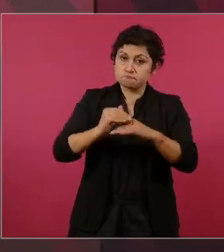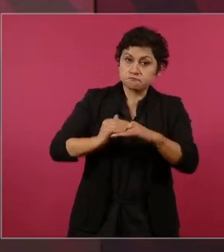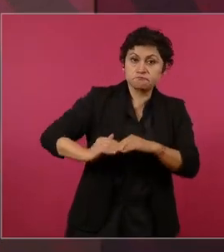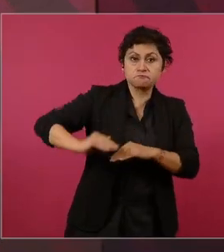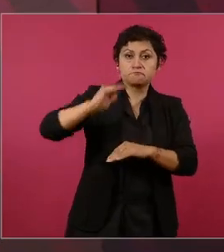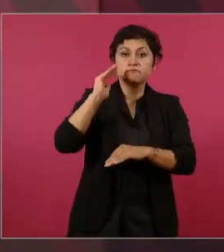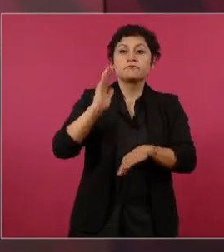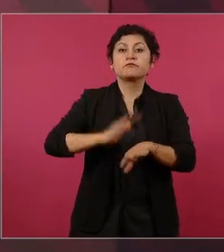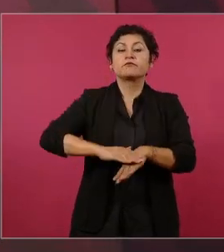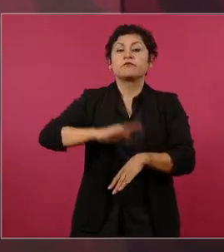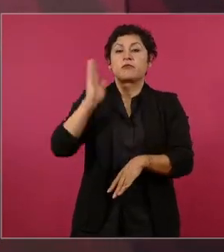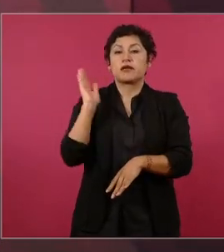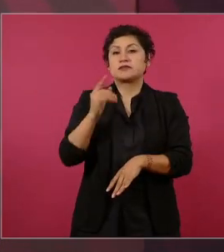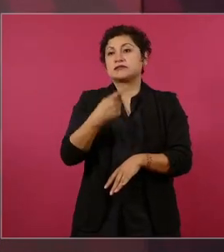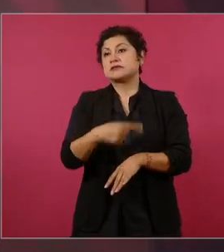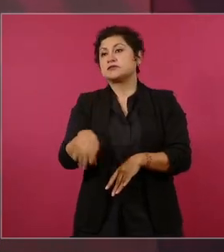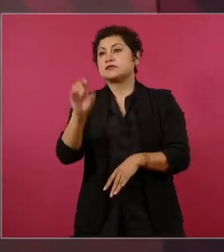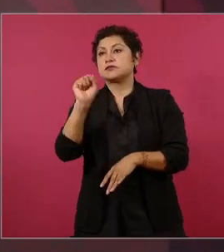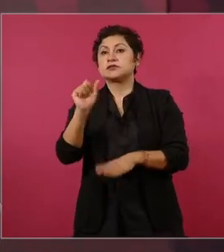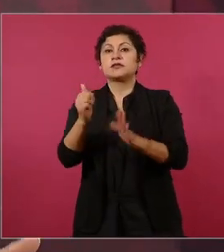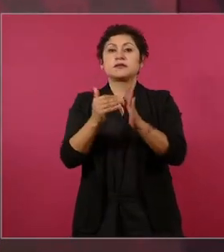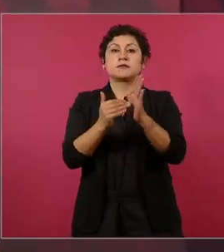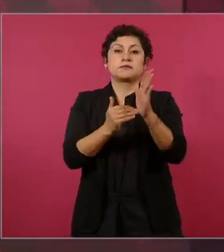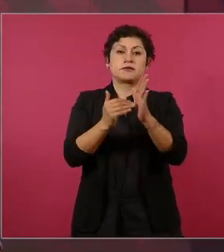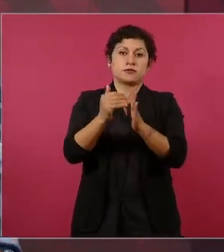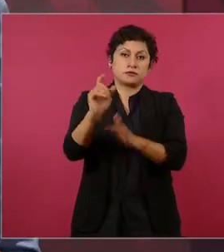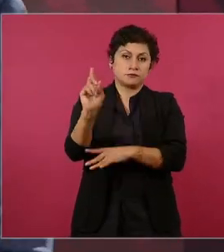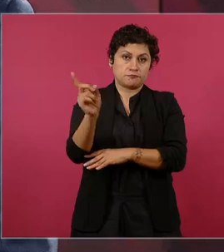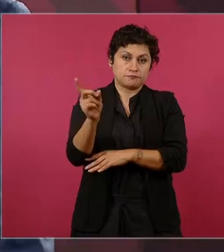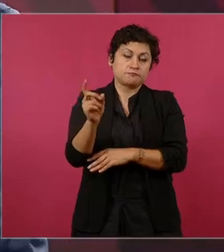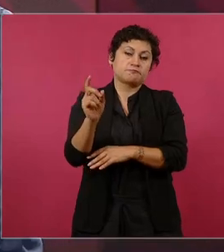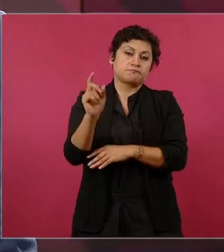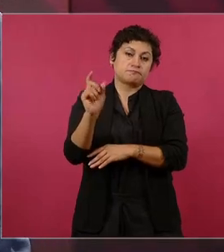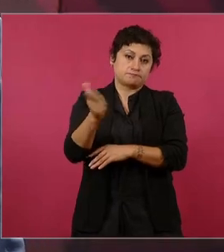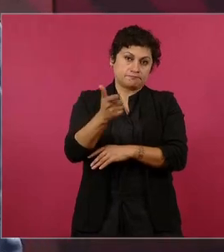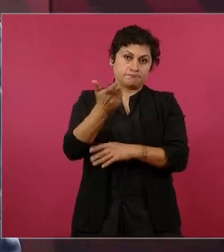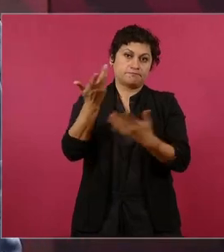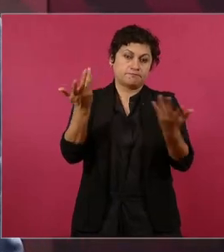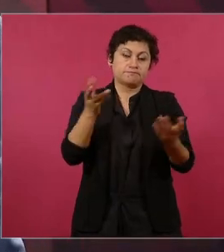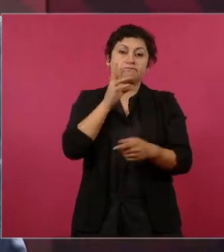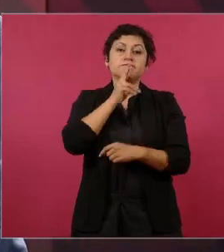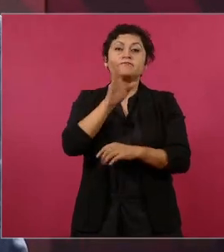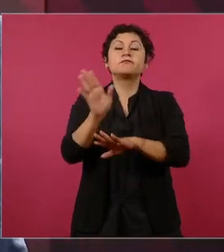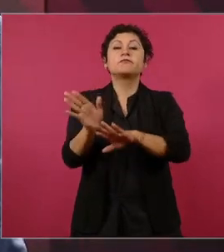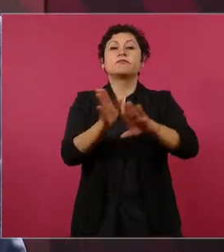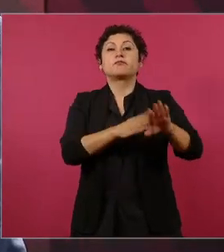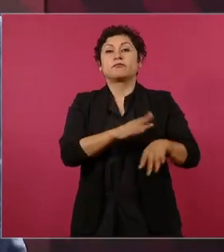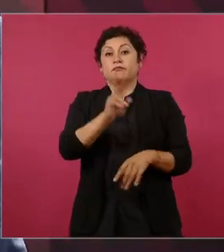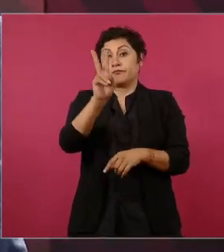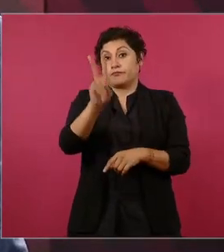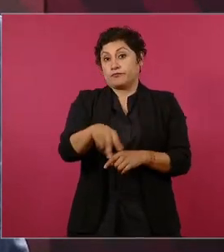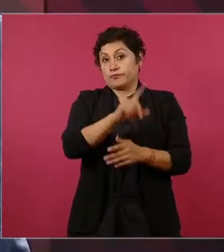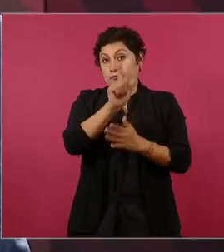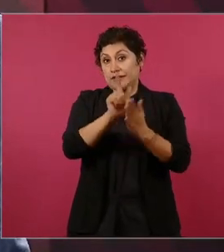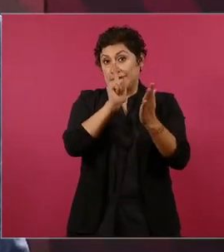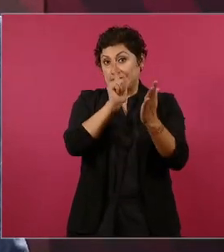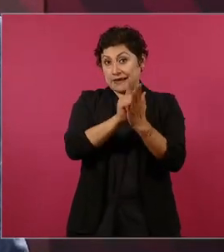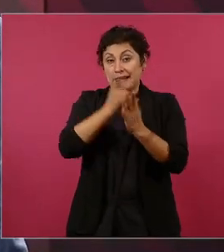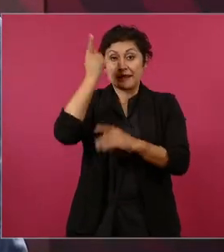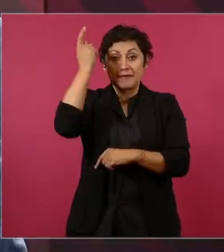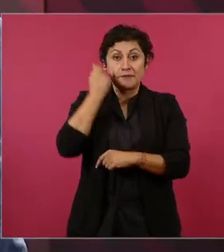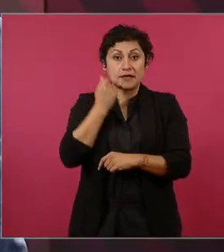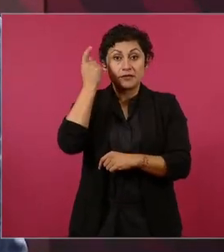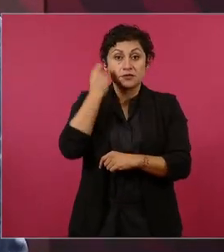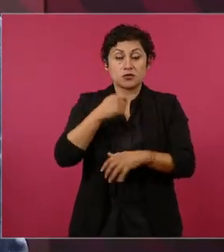todas maneras, como fue una reforma bárbara en contra de los trabajadores,